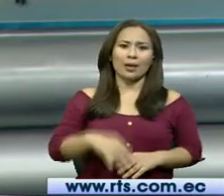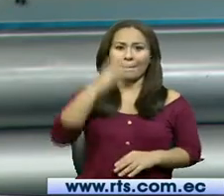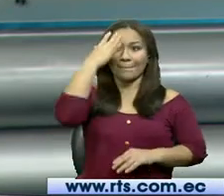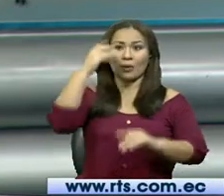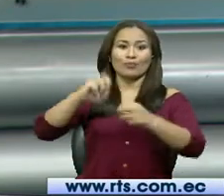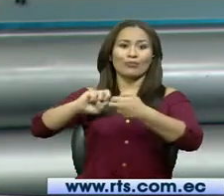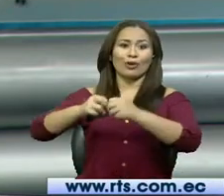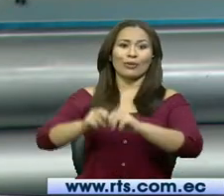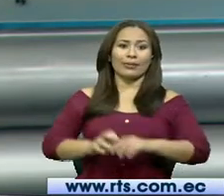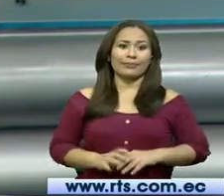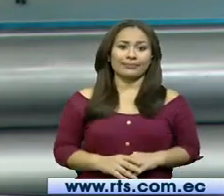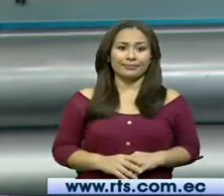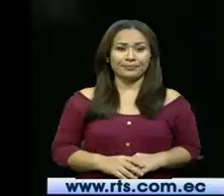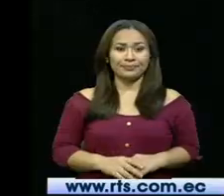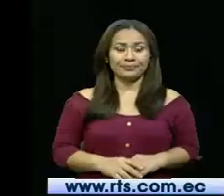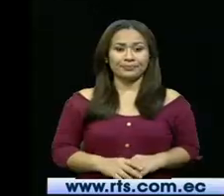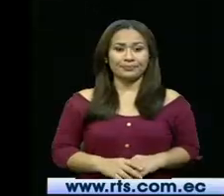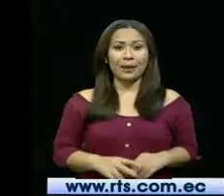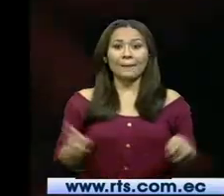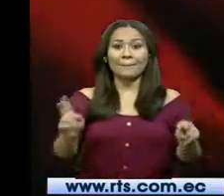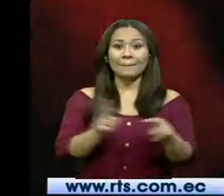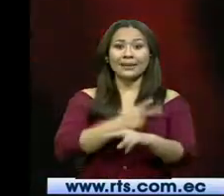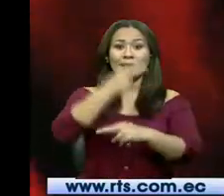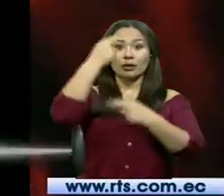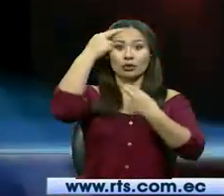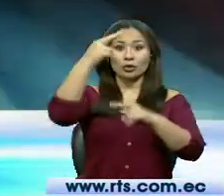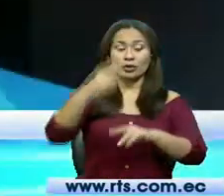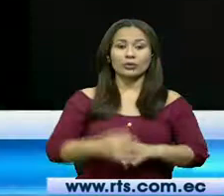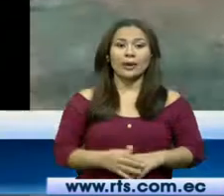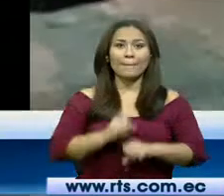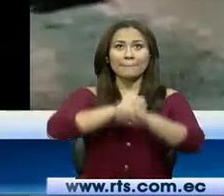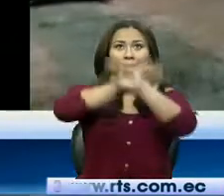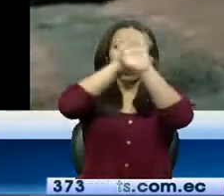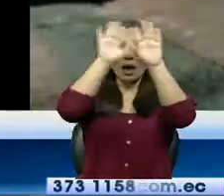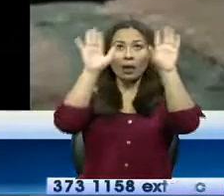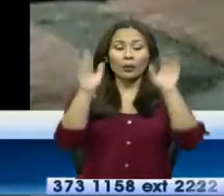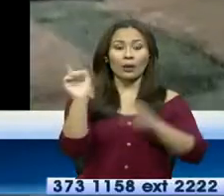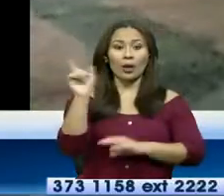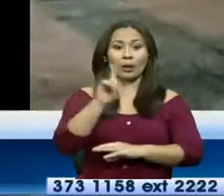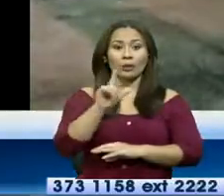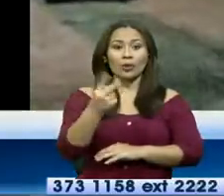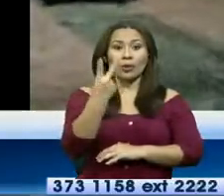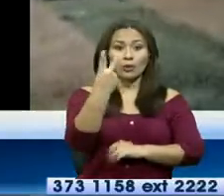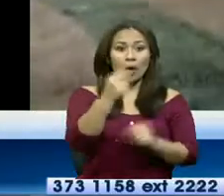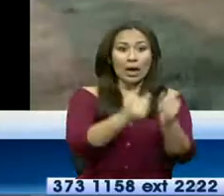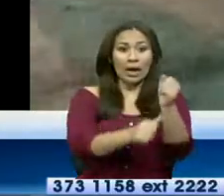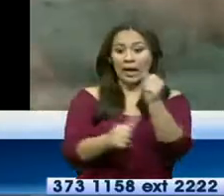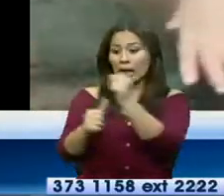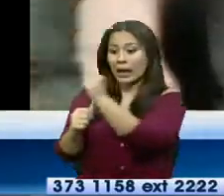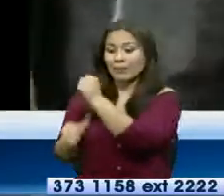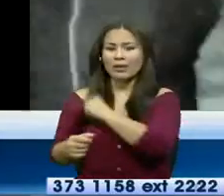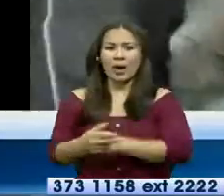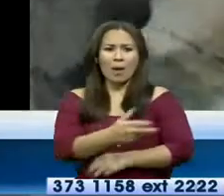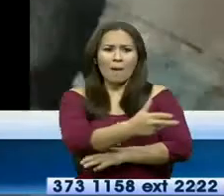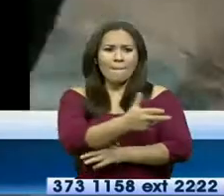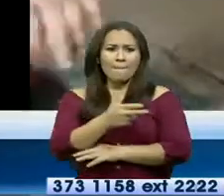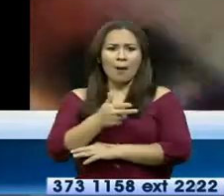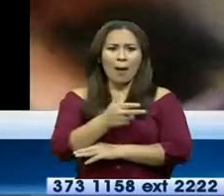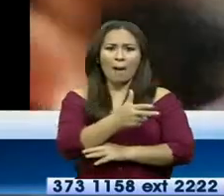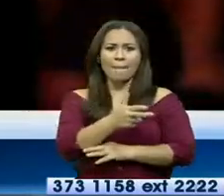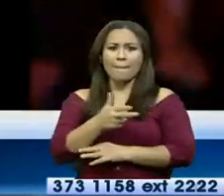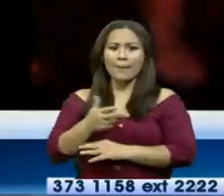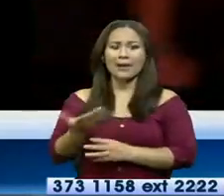venganza. El crimen se produjo la madrugada del lunes. Dos hermanos fueron alcanzados por varios impactos de